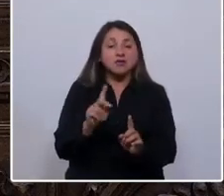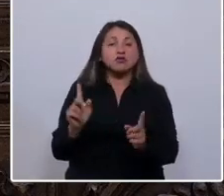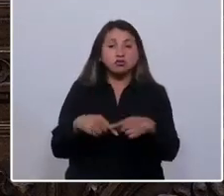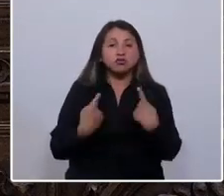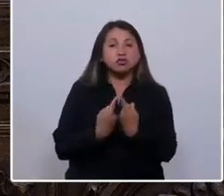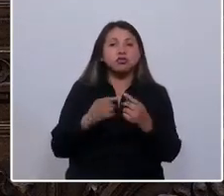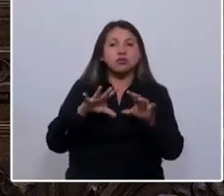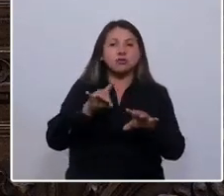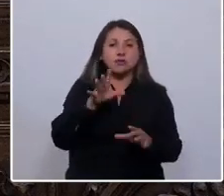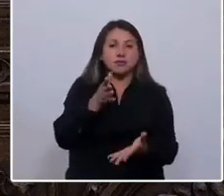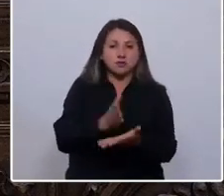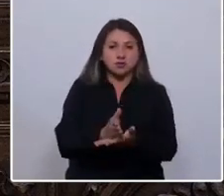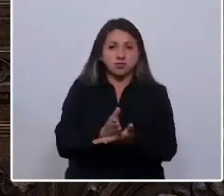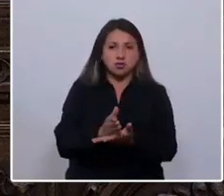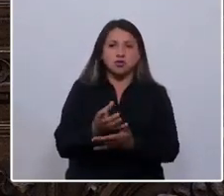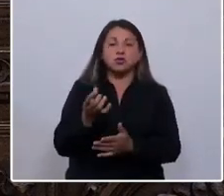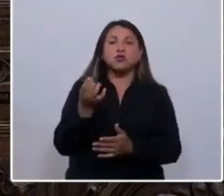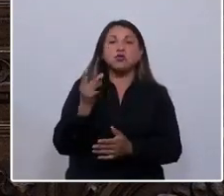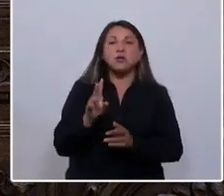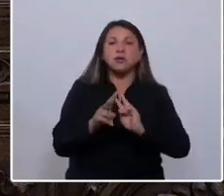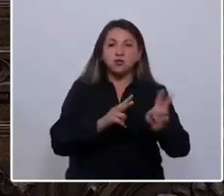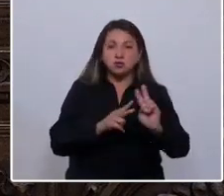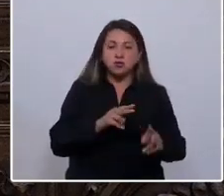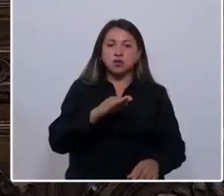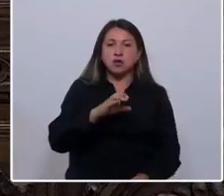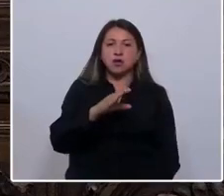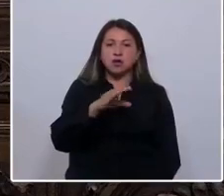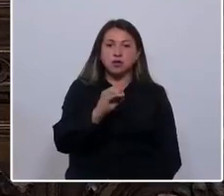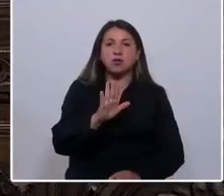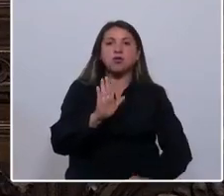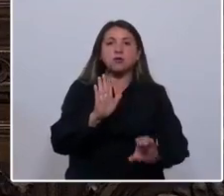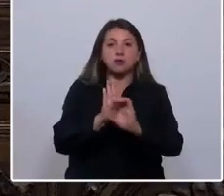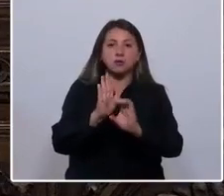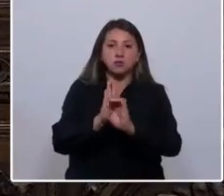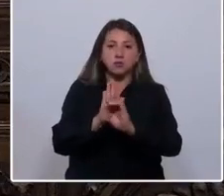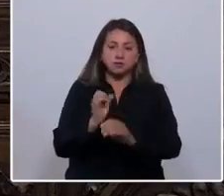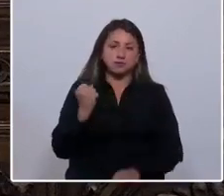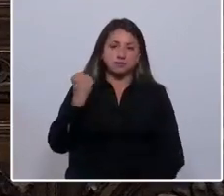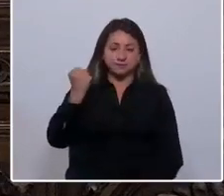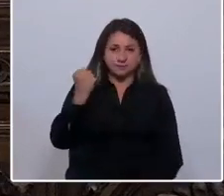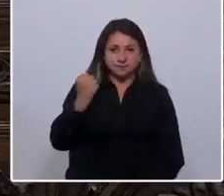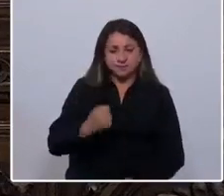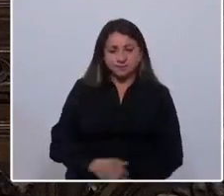decisiones, porque la única solución es la ecoconstitución.